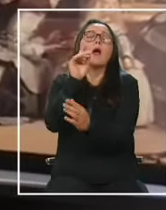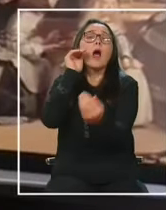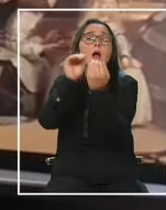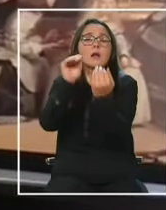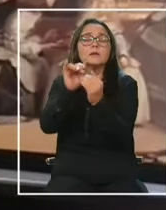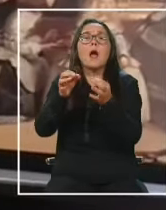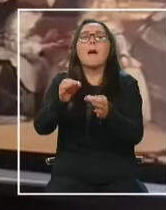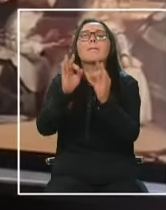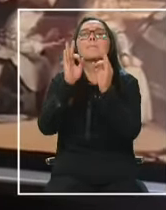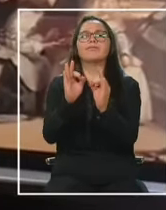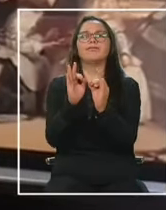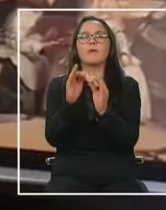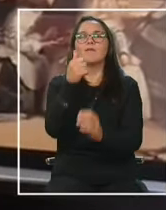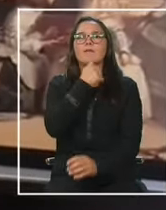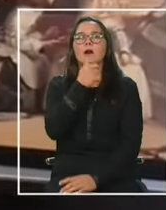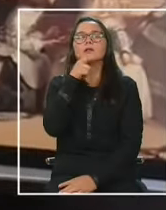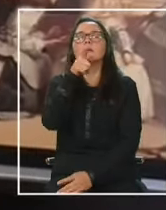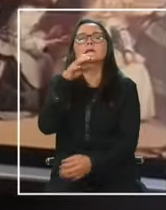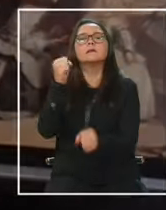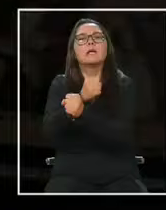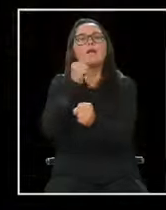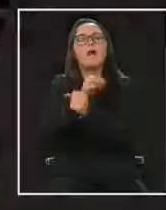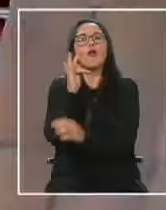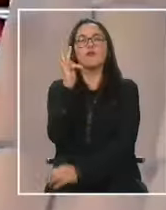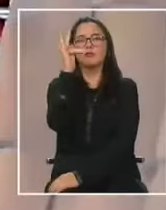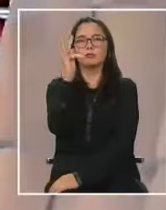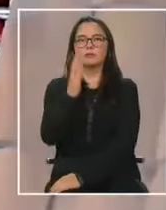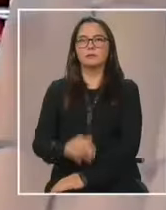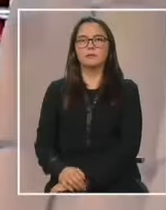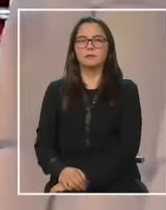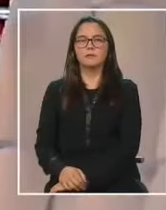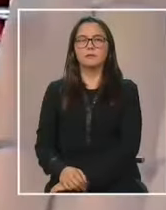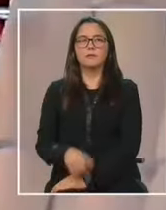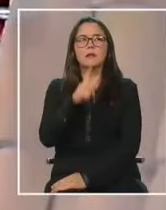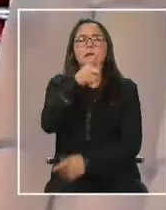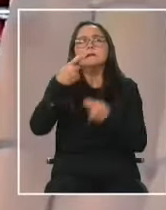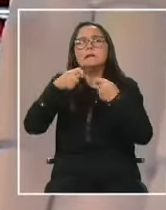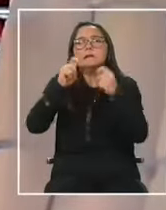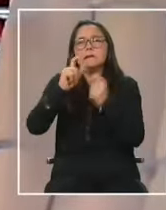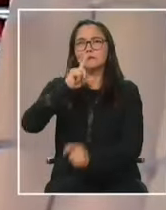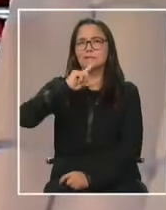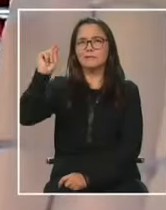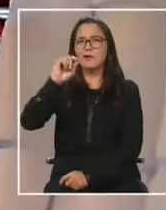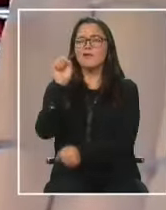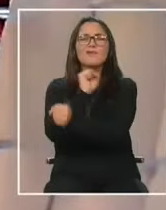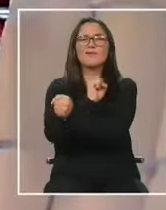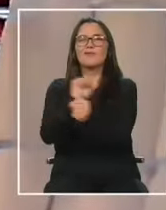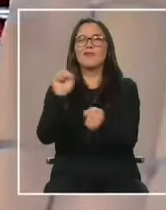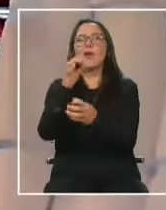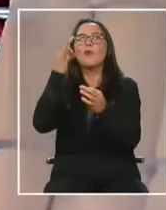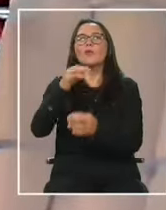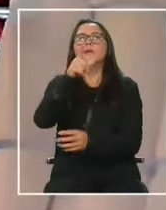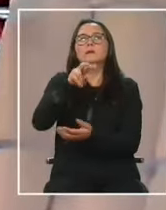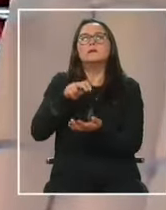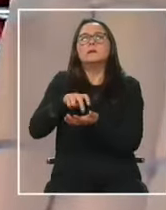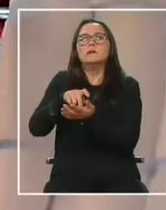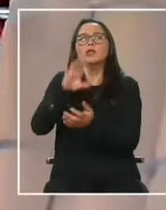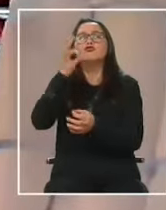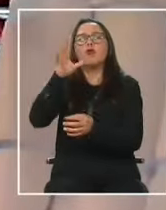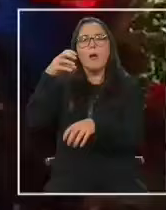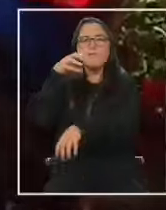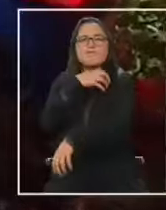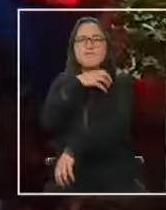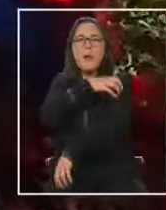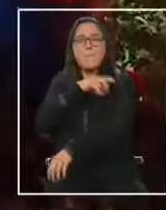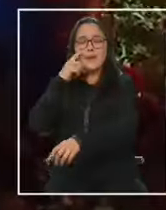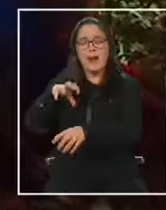y caminos perdonador yo creo que esto es algo que hay que trabajar en el futuro el intento de escapar no resultó a pesar de quedar apenas con hematomas